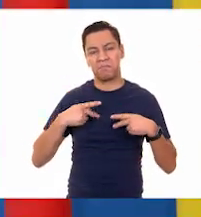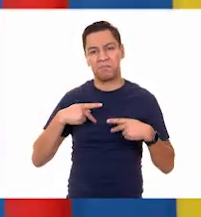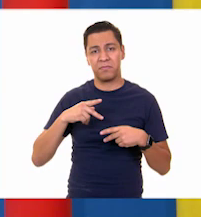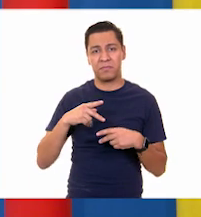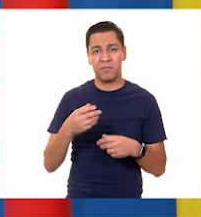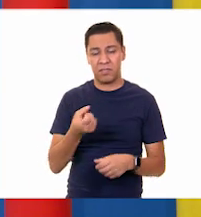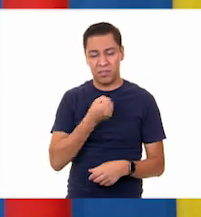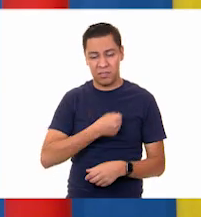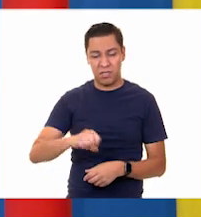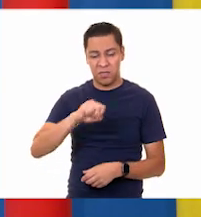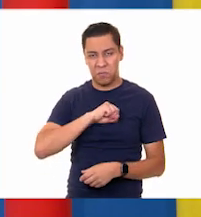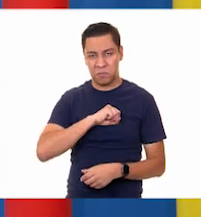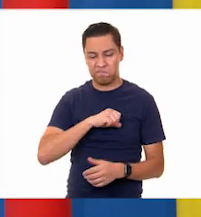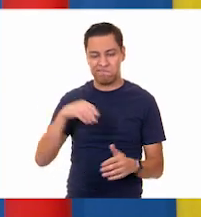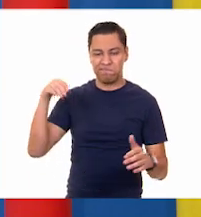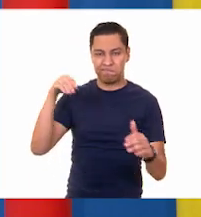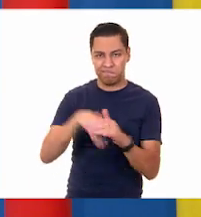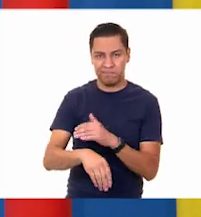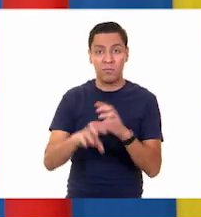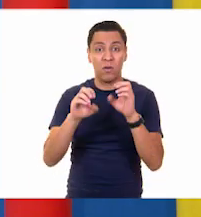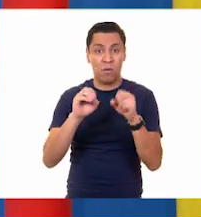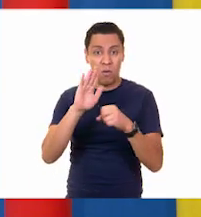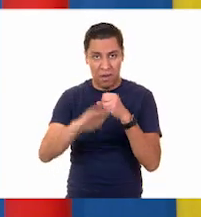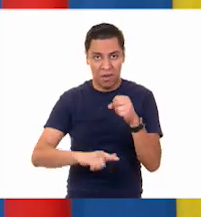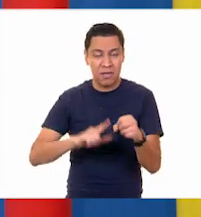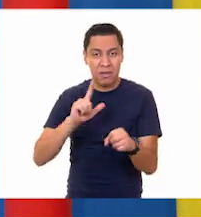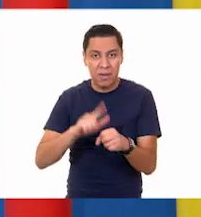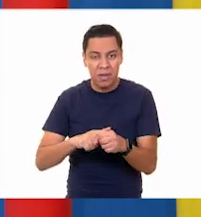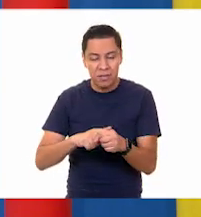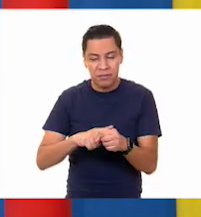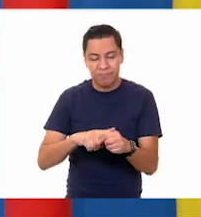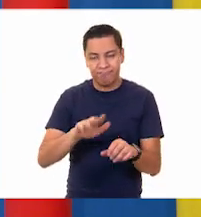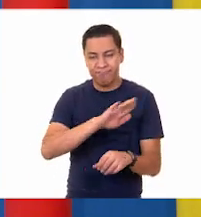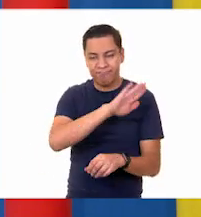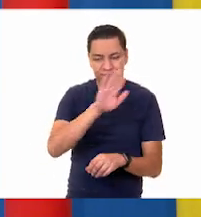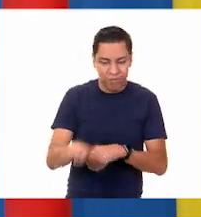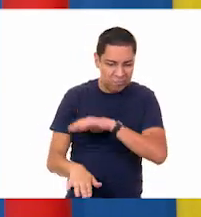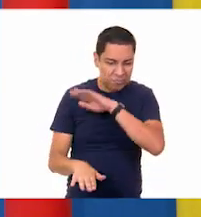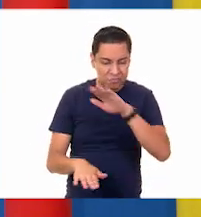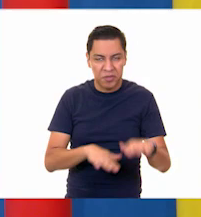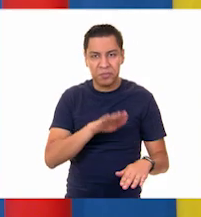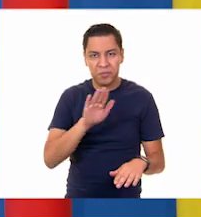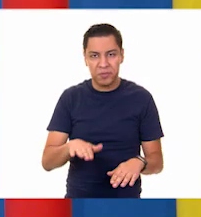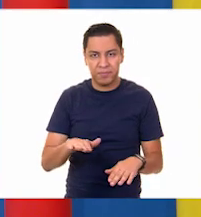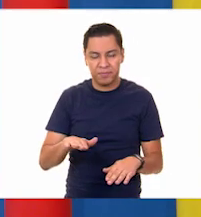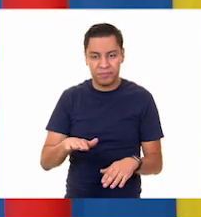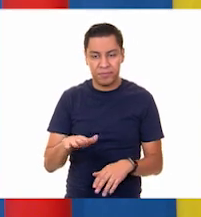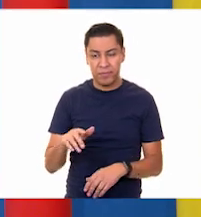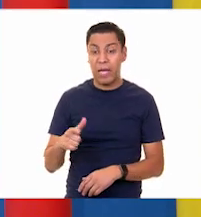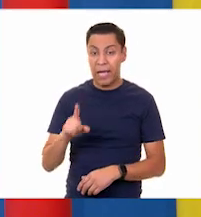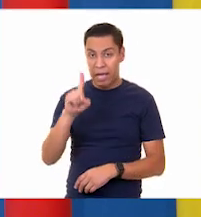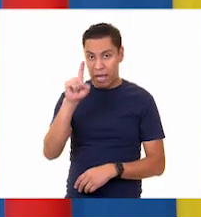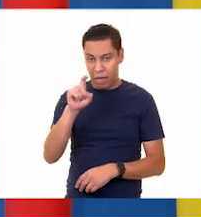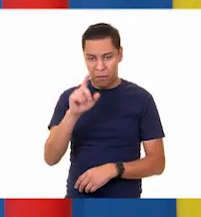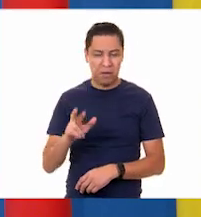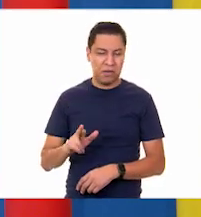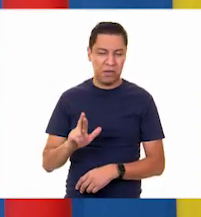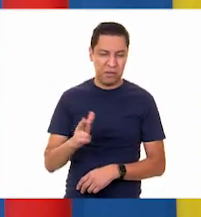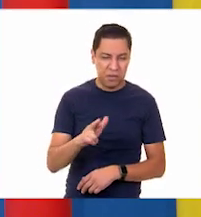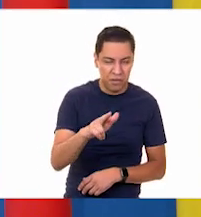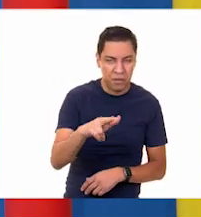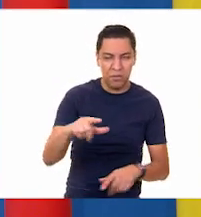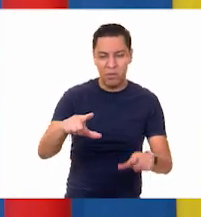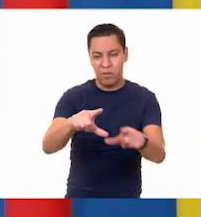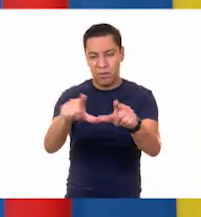el deterioro ambiental ha impactado en varios aspectos de nuestra vida, como la contaminación del agua, del aire y del suelo. Además,